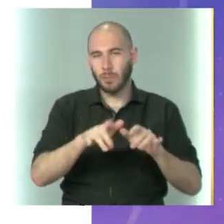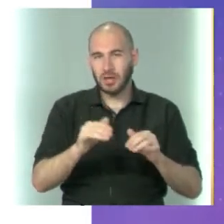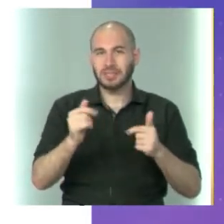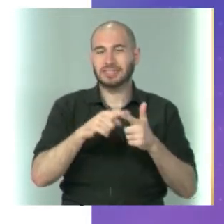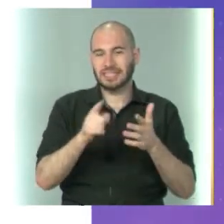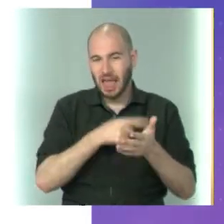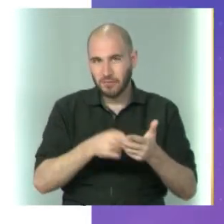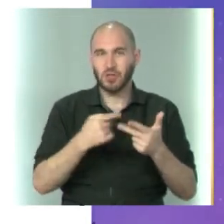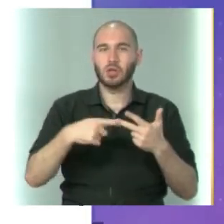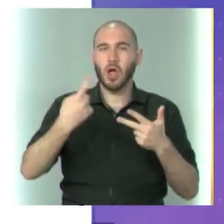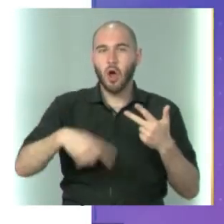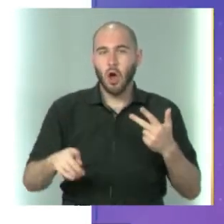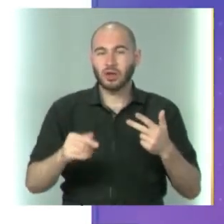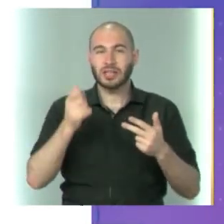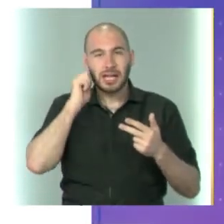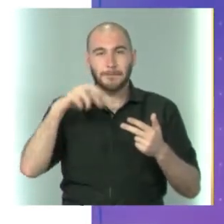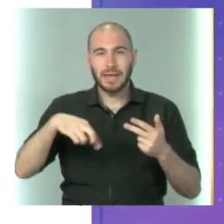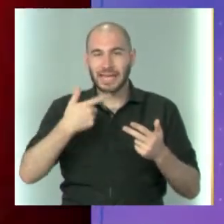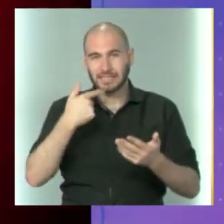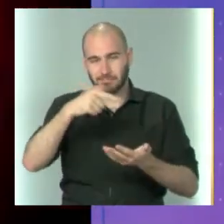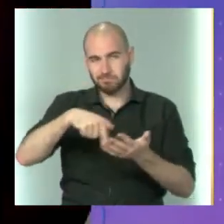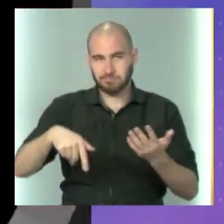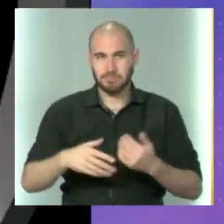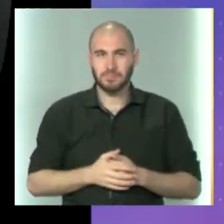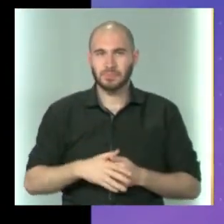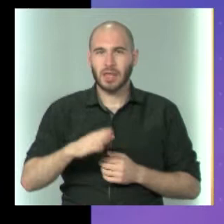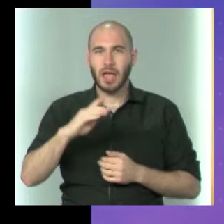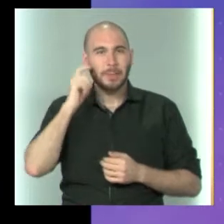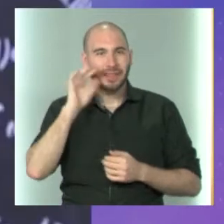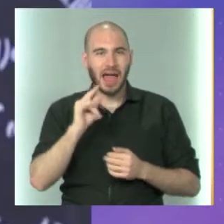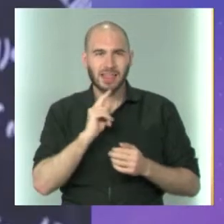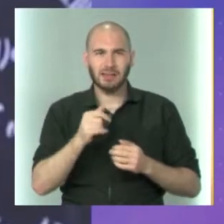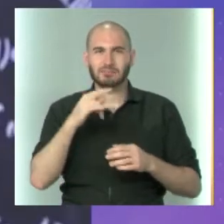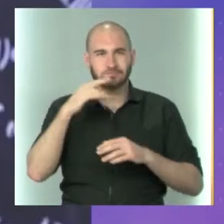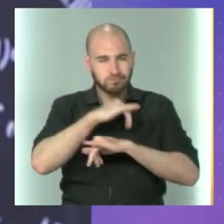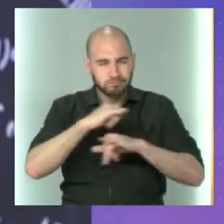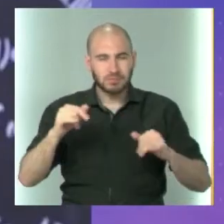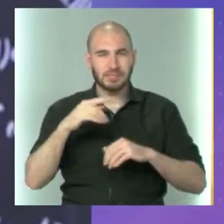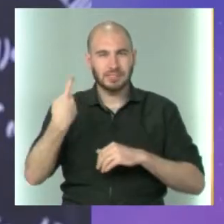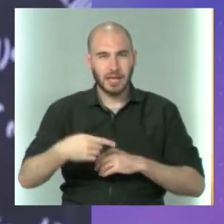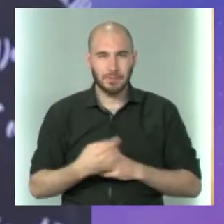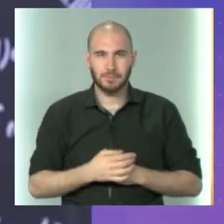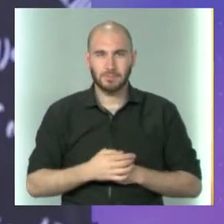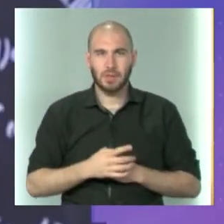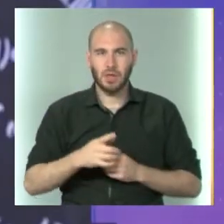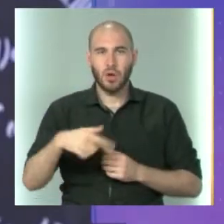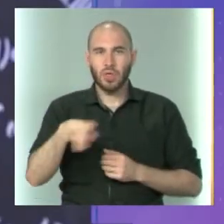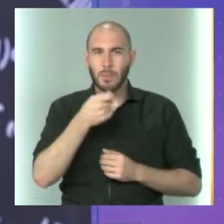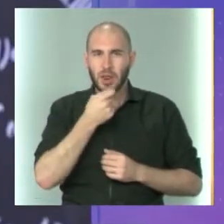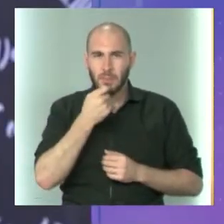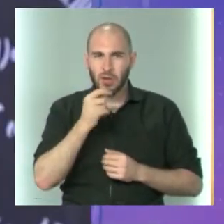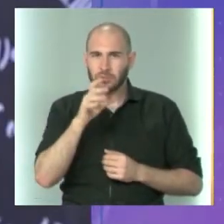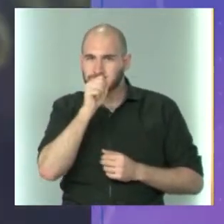teléfonos móviles y dispositivos GPS, entre otros. Big Data siempre está mirando. Ustedes empiezan a capturar, digamos, en forma